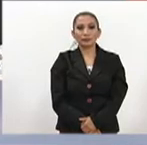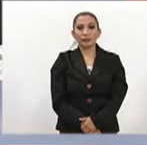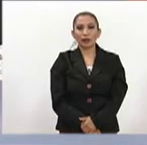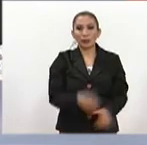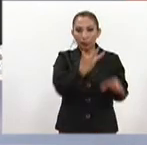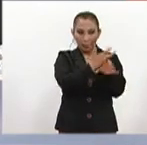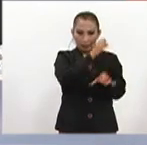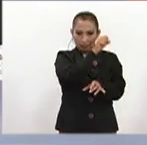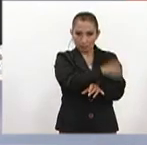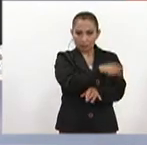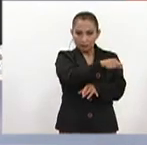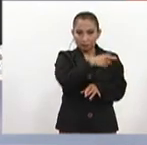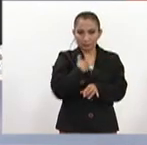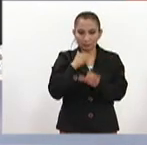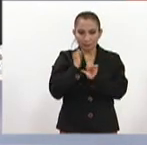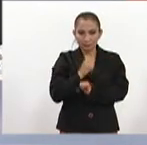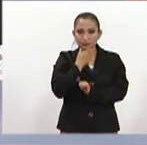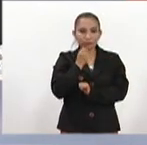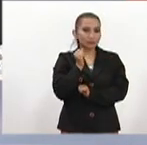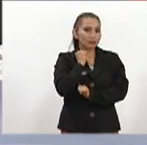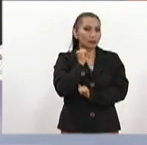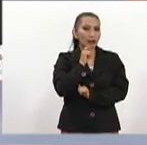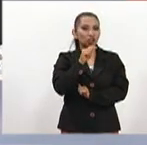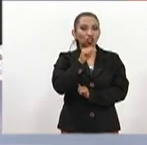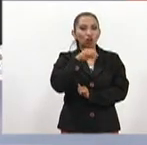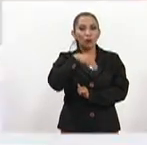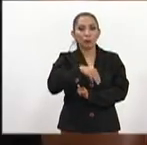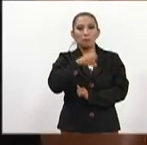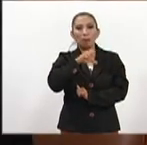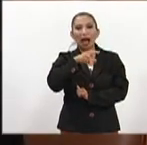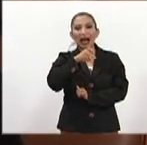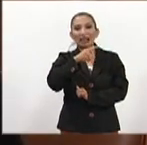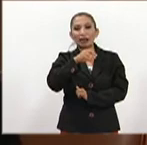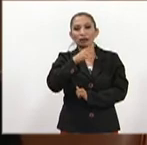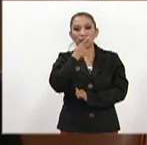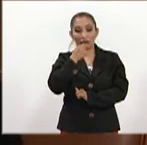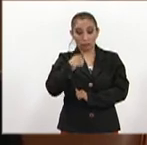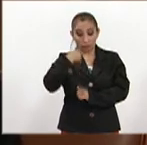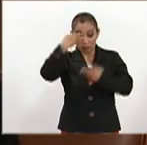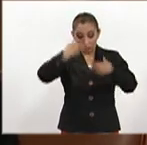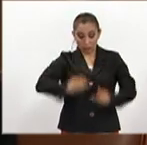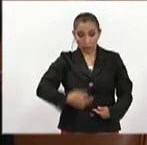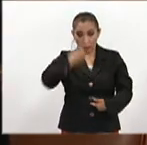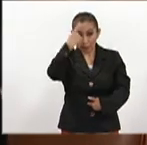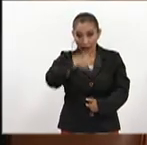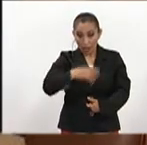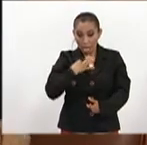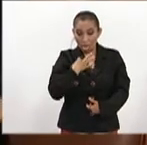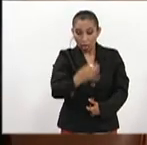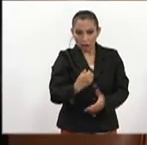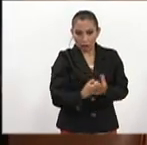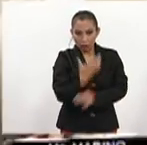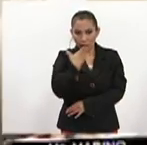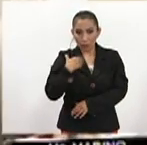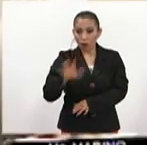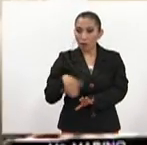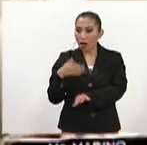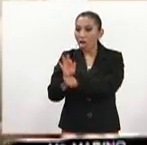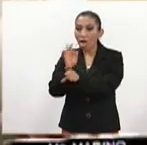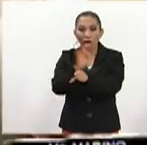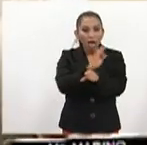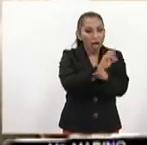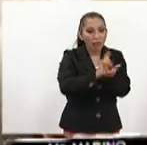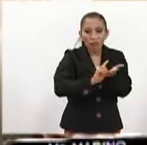En los Estados Unidos, el legislador republicano Tom Marino pidió no ser considerado para ser el nuevo zar antidrogas, tal como lo